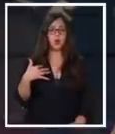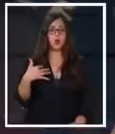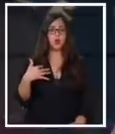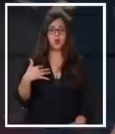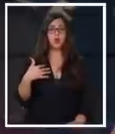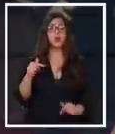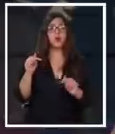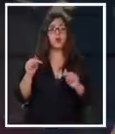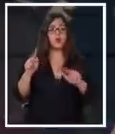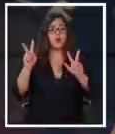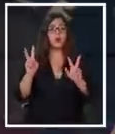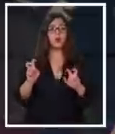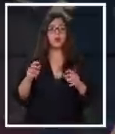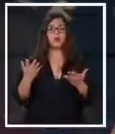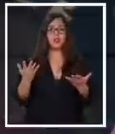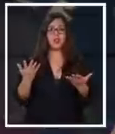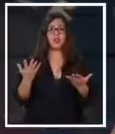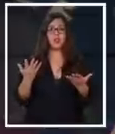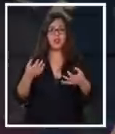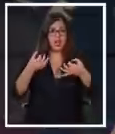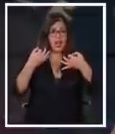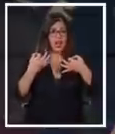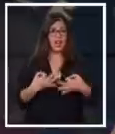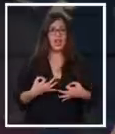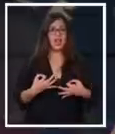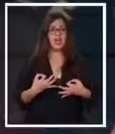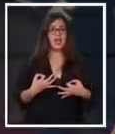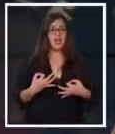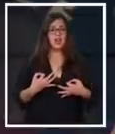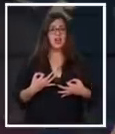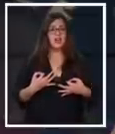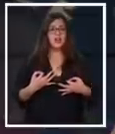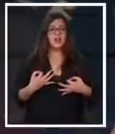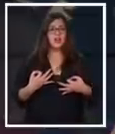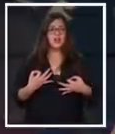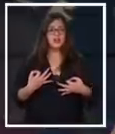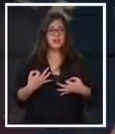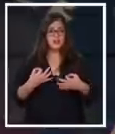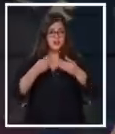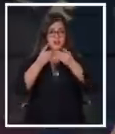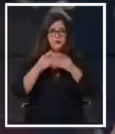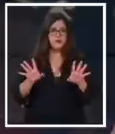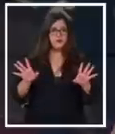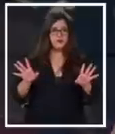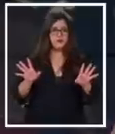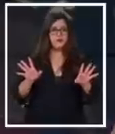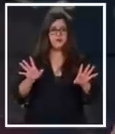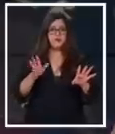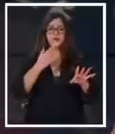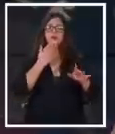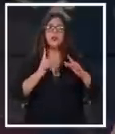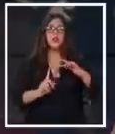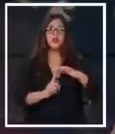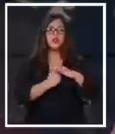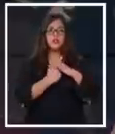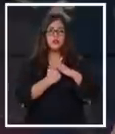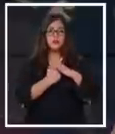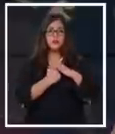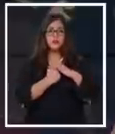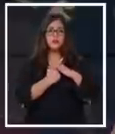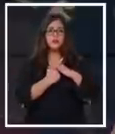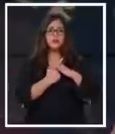que por lo tanto en términos de legitimidad en términos de legitimidad democrática de origen lo que